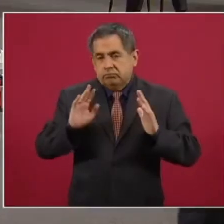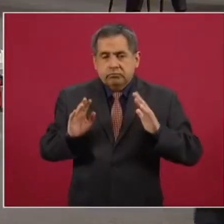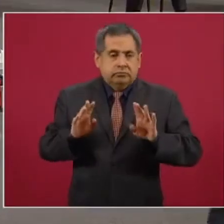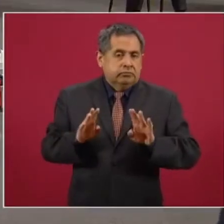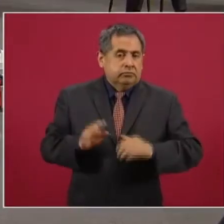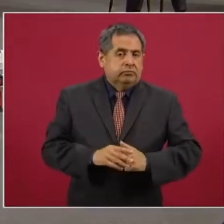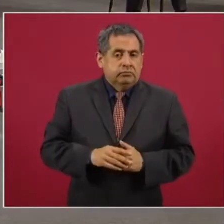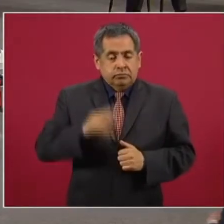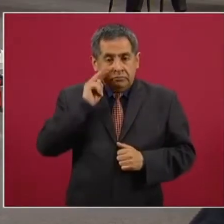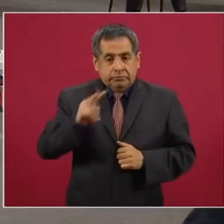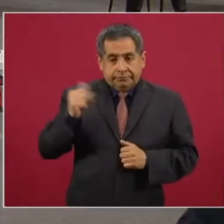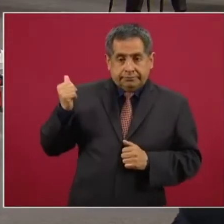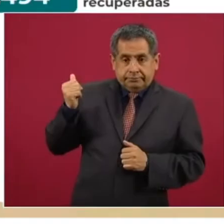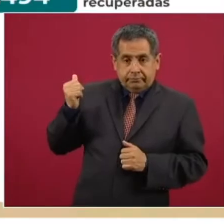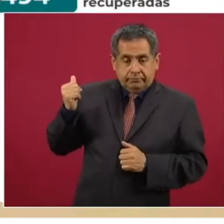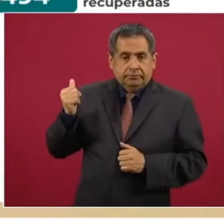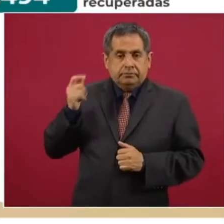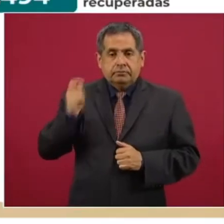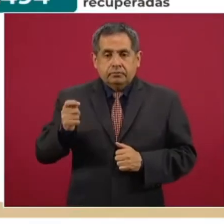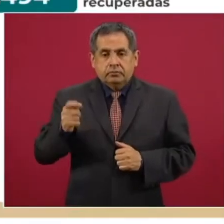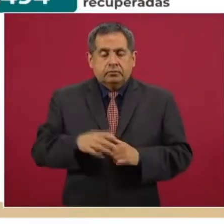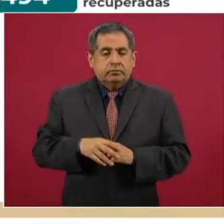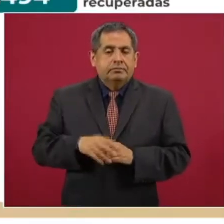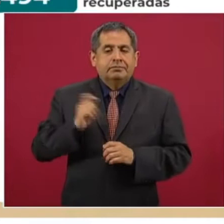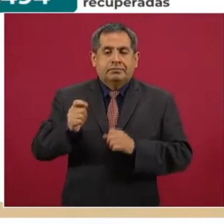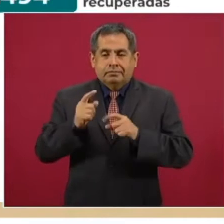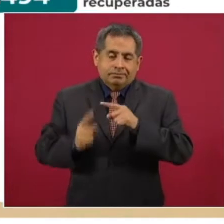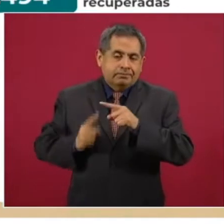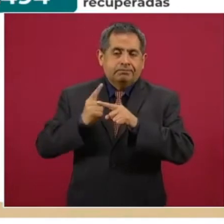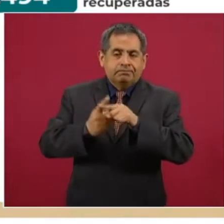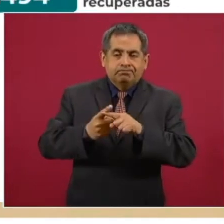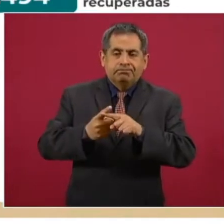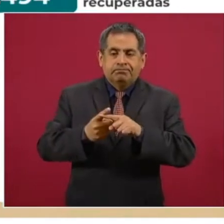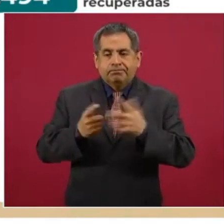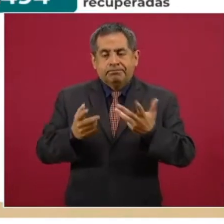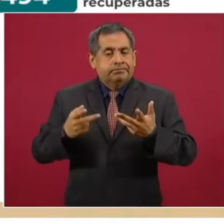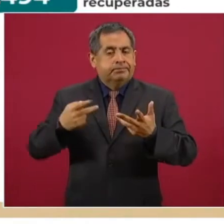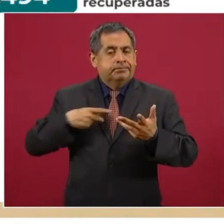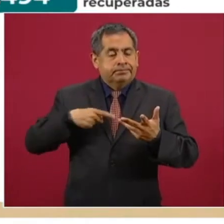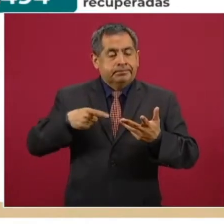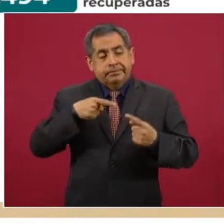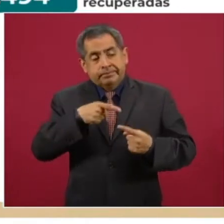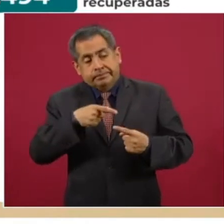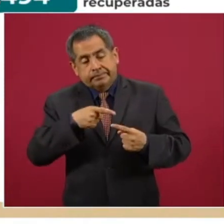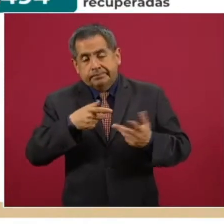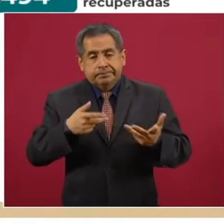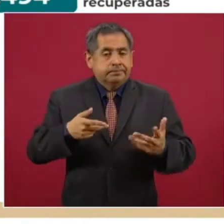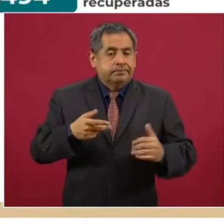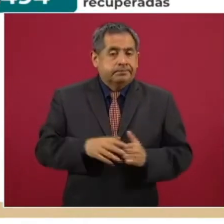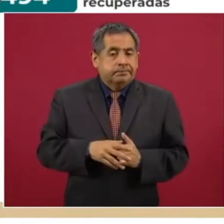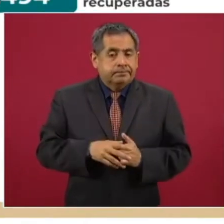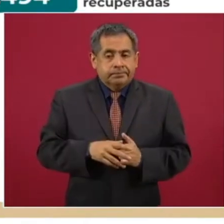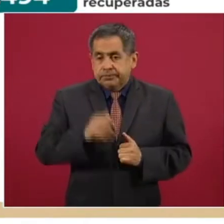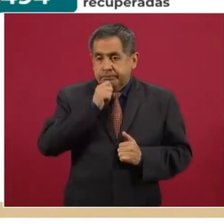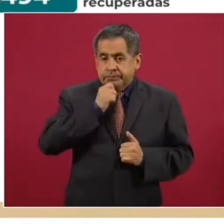y lo que vemos ahí es se han incorporado un porcentaje de los casos que todavía